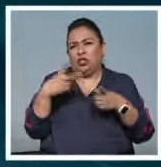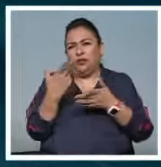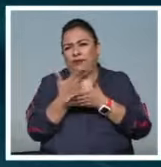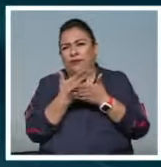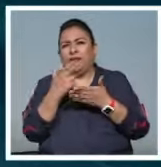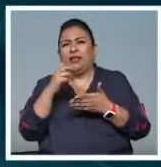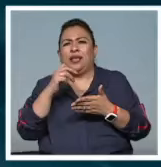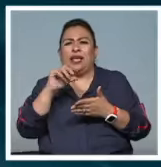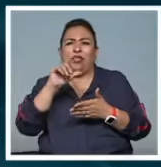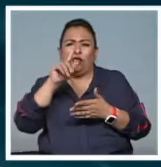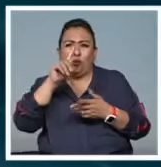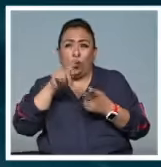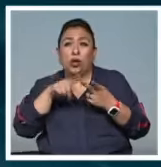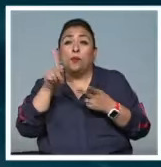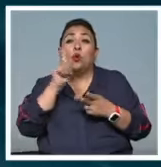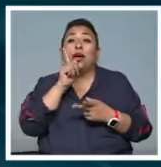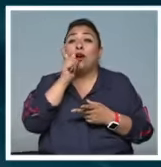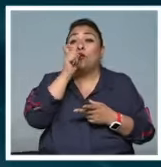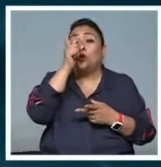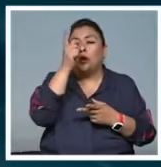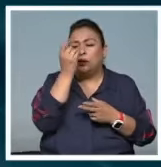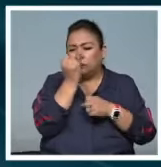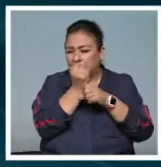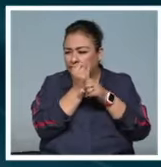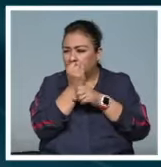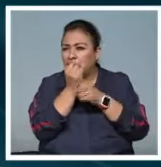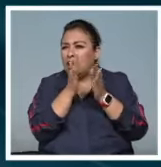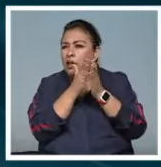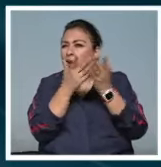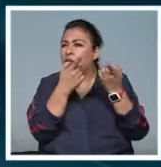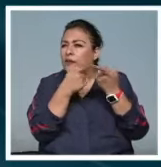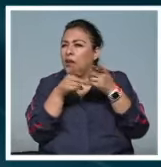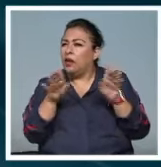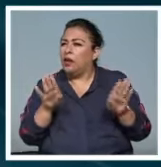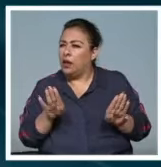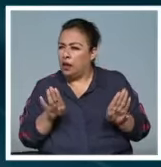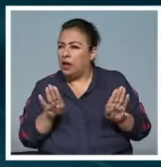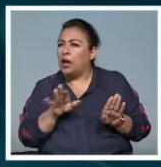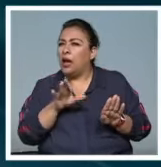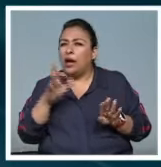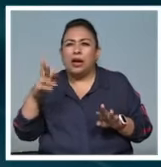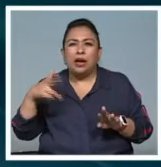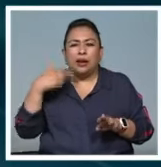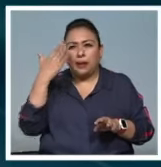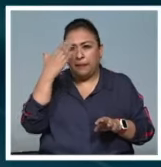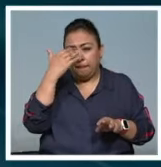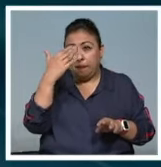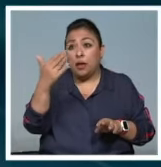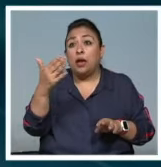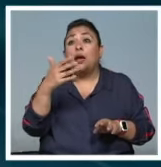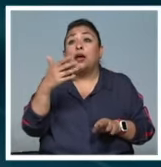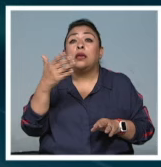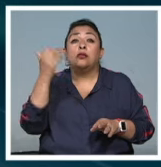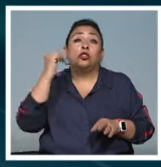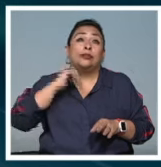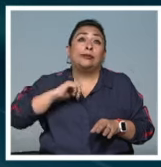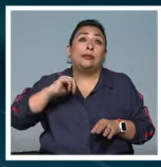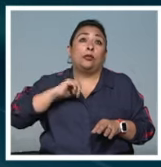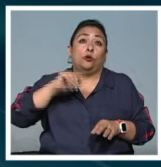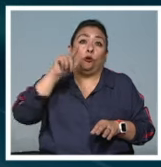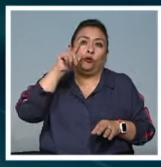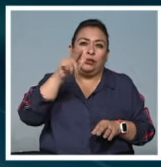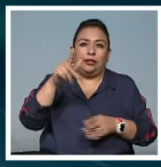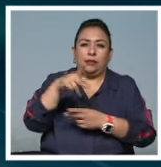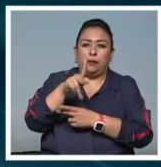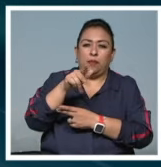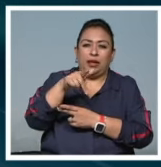y antropológica, la autora analiza en su libro diferentes aspectos del soberano maya que reinó en el siglo VII. Pakal